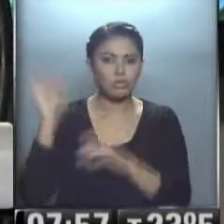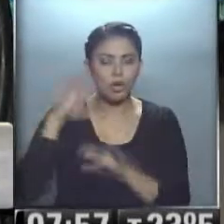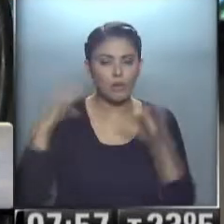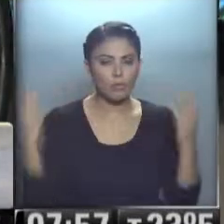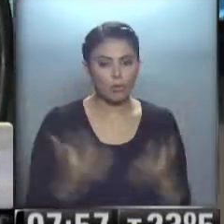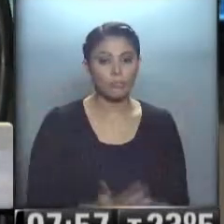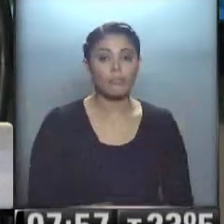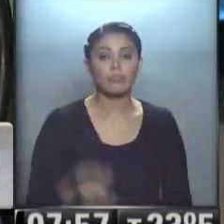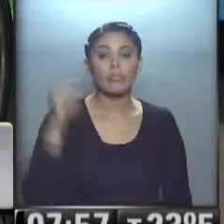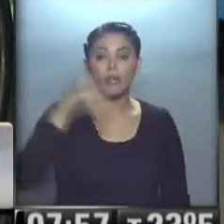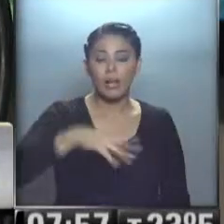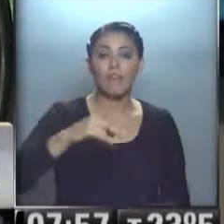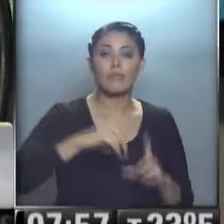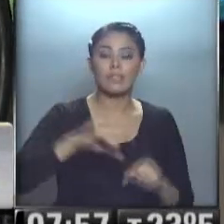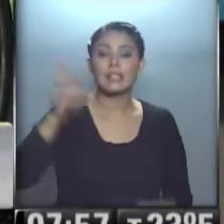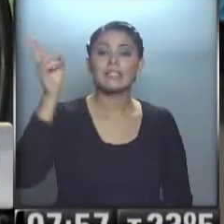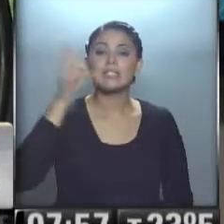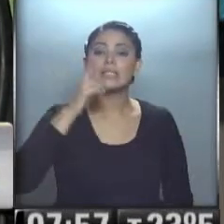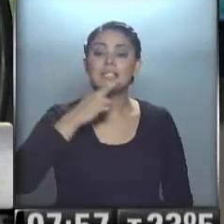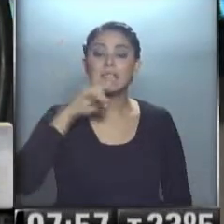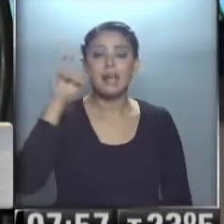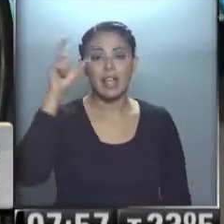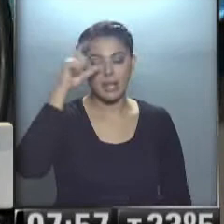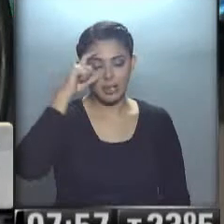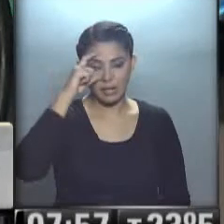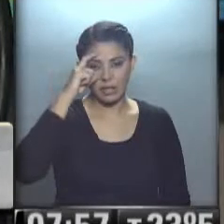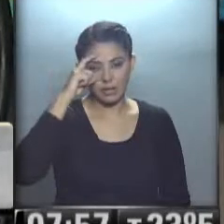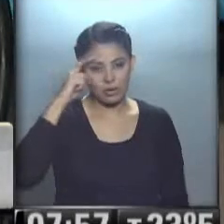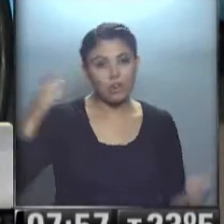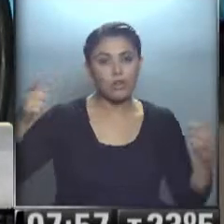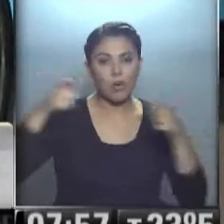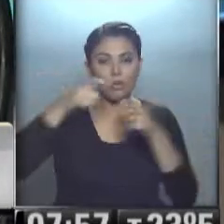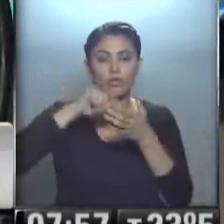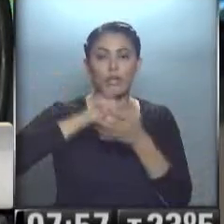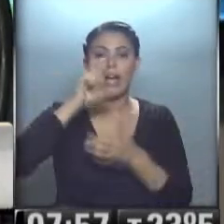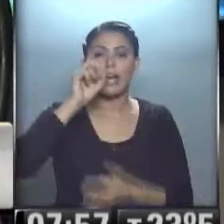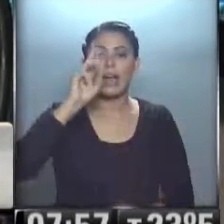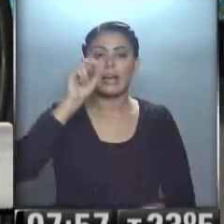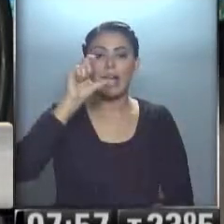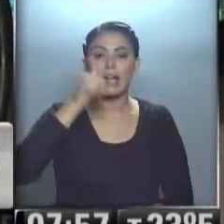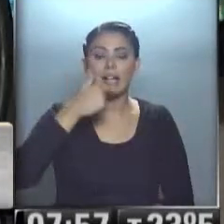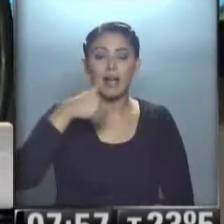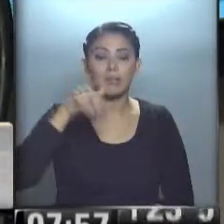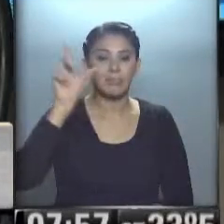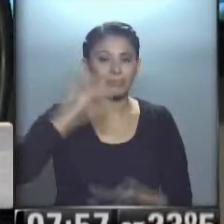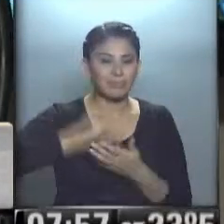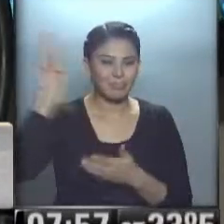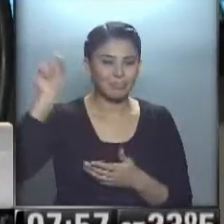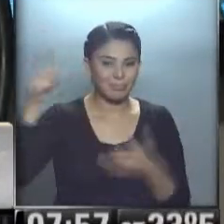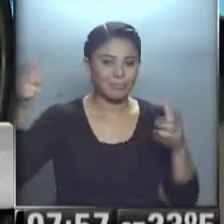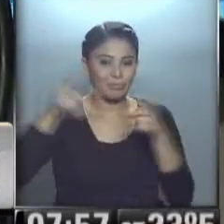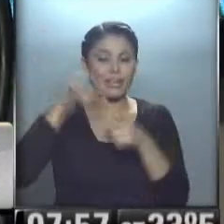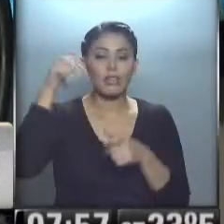ahora el 17 de enero va a haber una reunión en caracas donde se va a pasar la presidencia